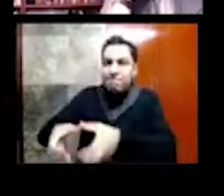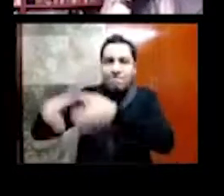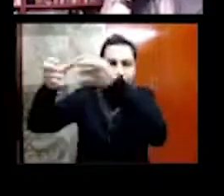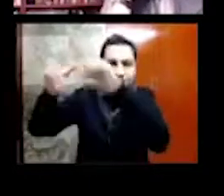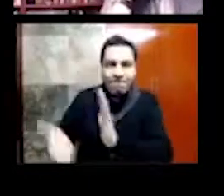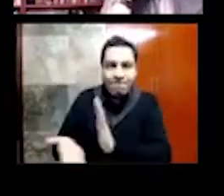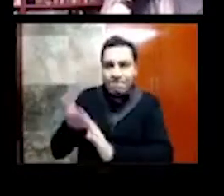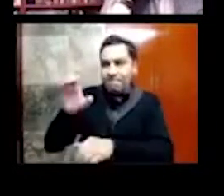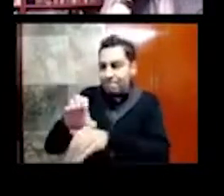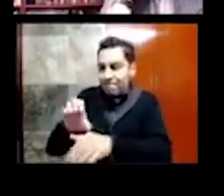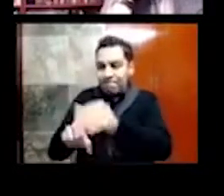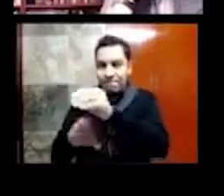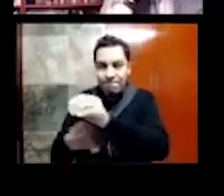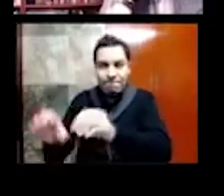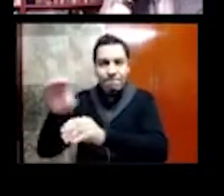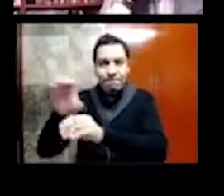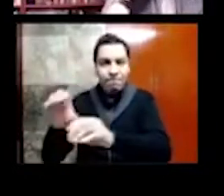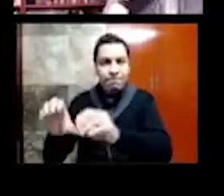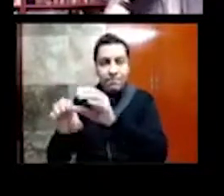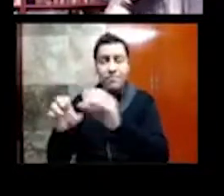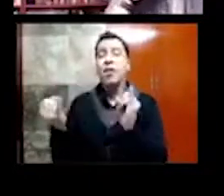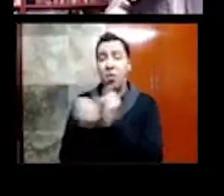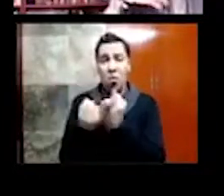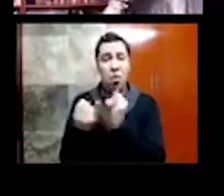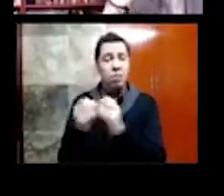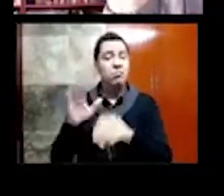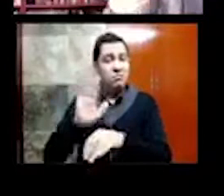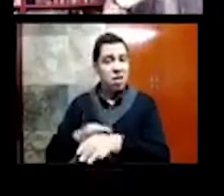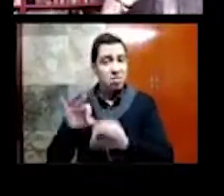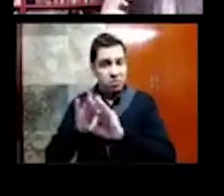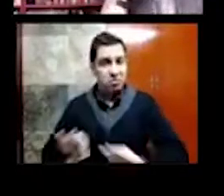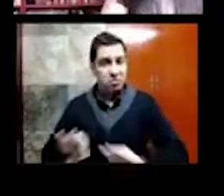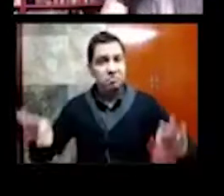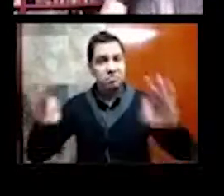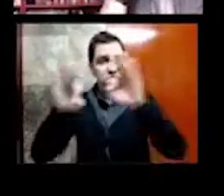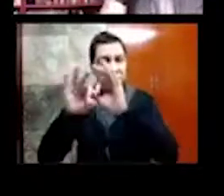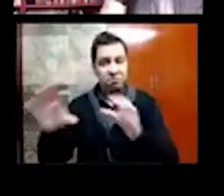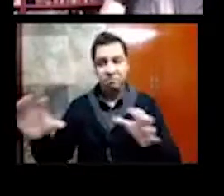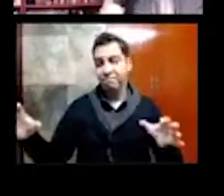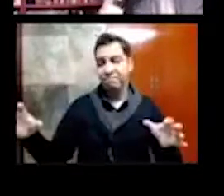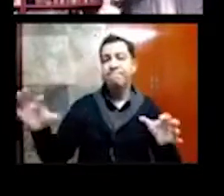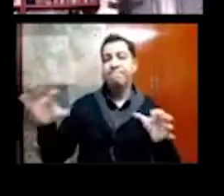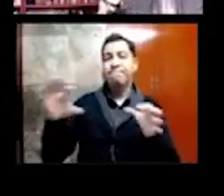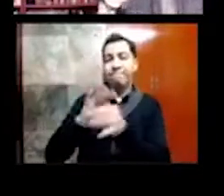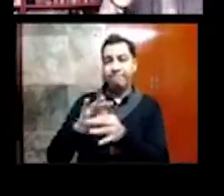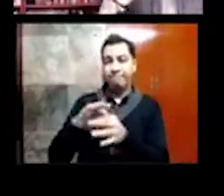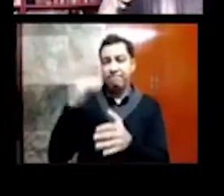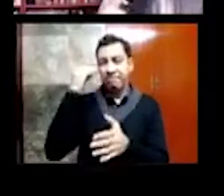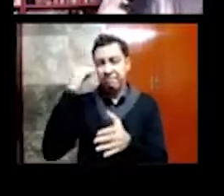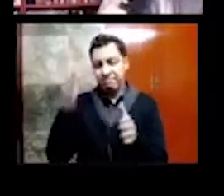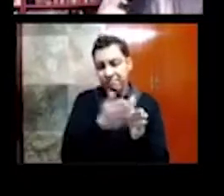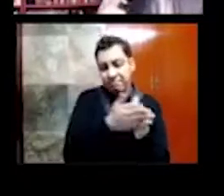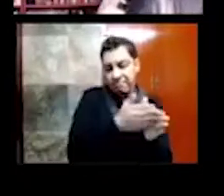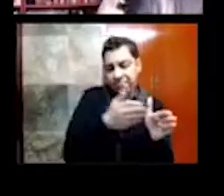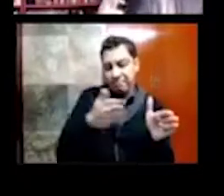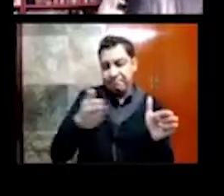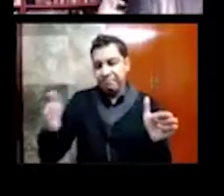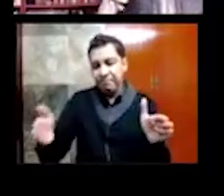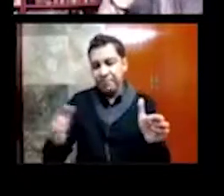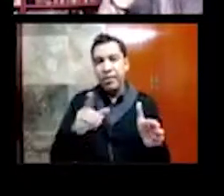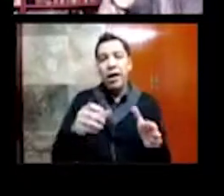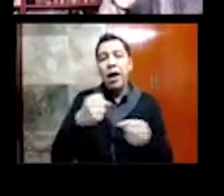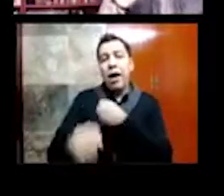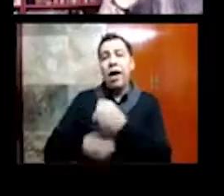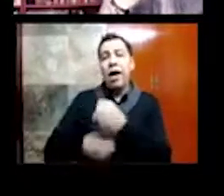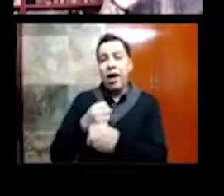urbano de algunos sitios para los tiempos posteriores al epiclásico después del año 900 y